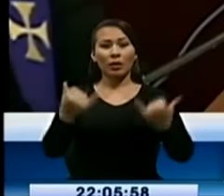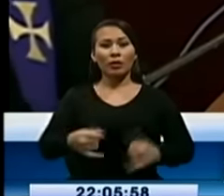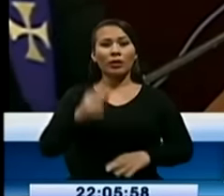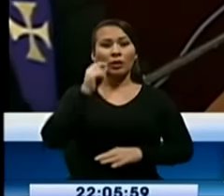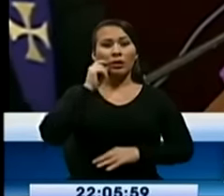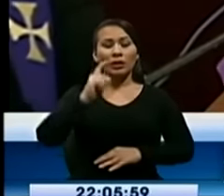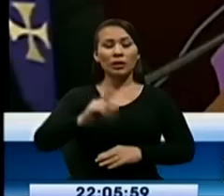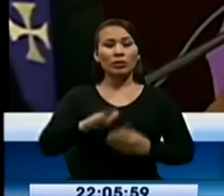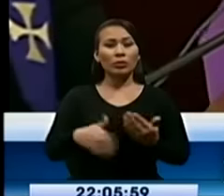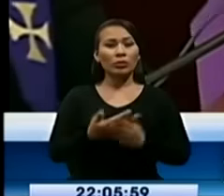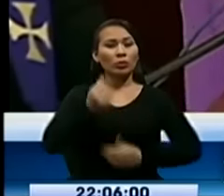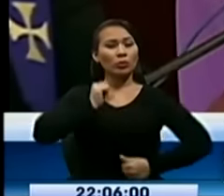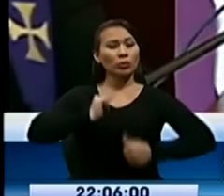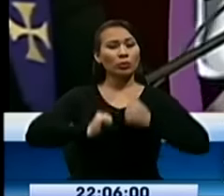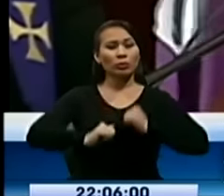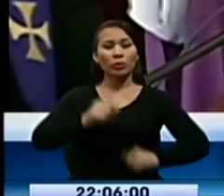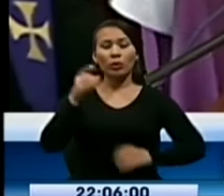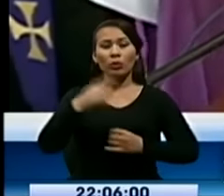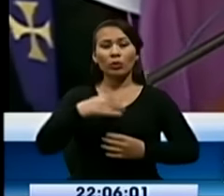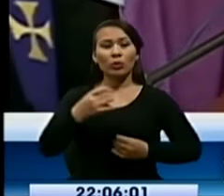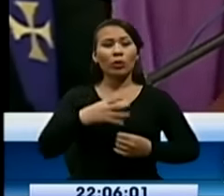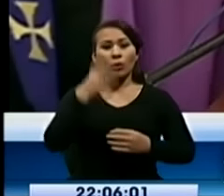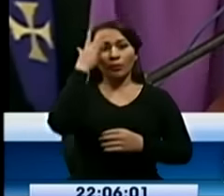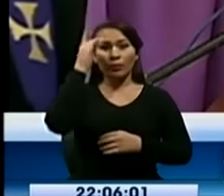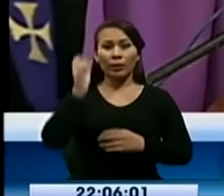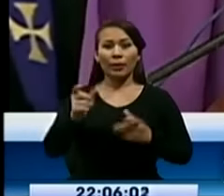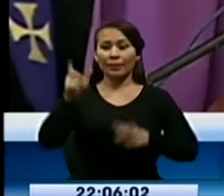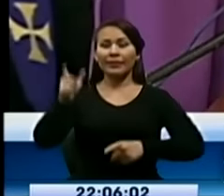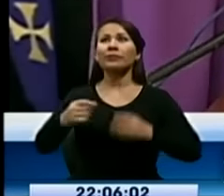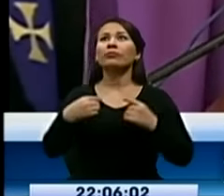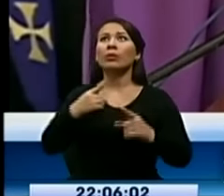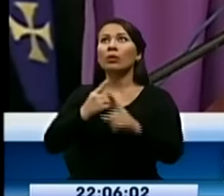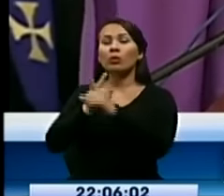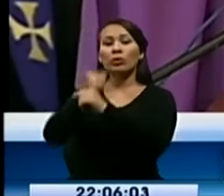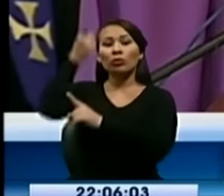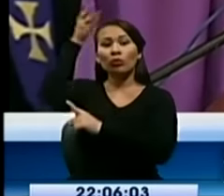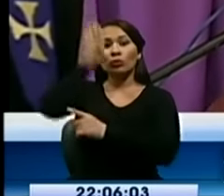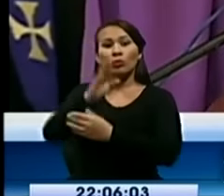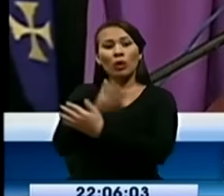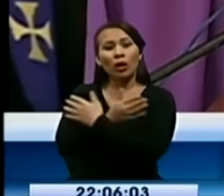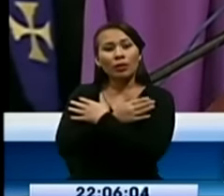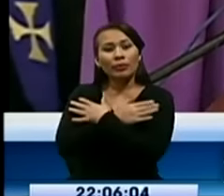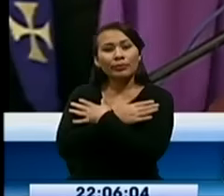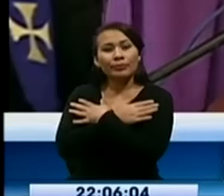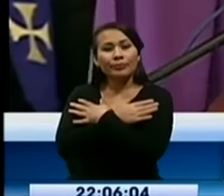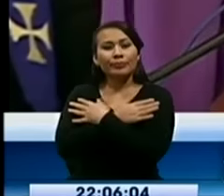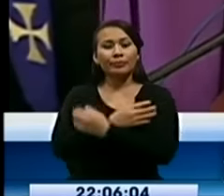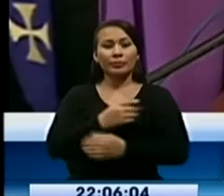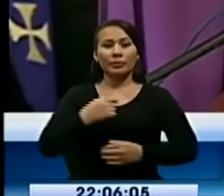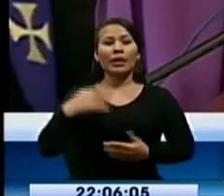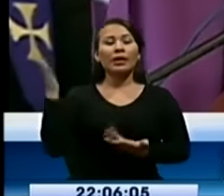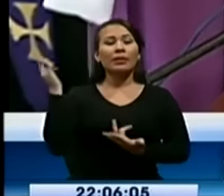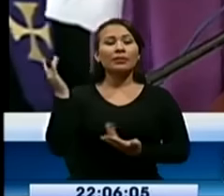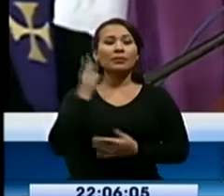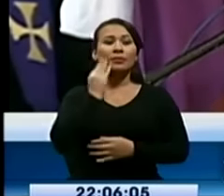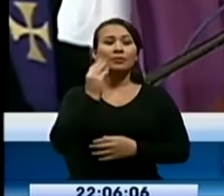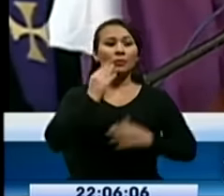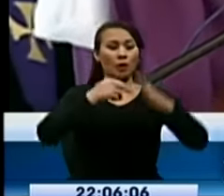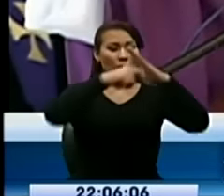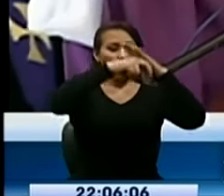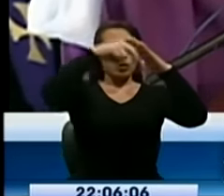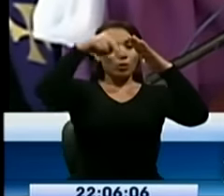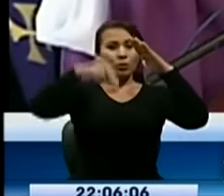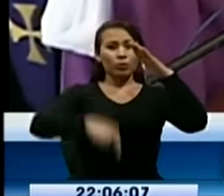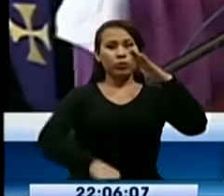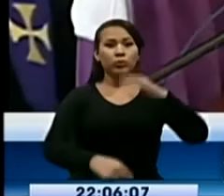ya no para ellos, porque encontraron las manos de un Dios que les recibió así. Expertos en el salto